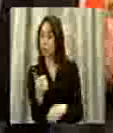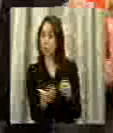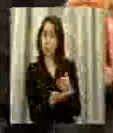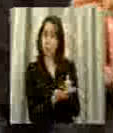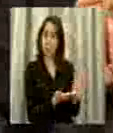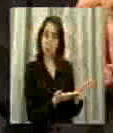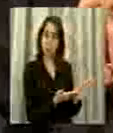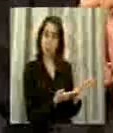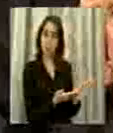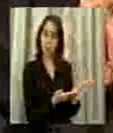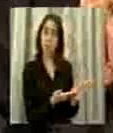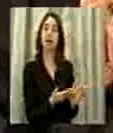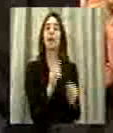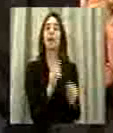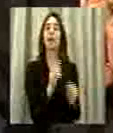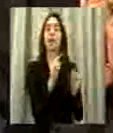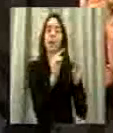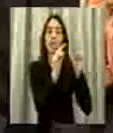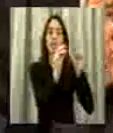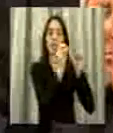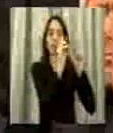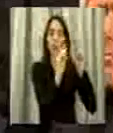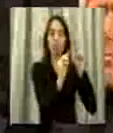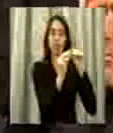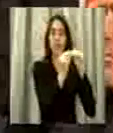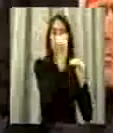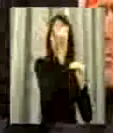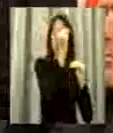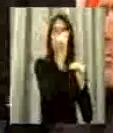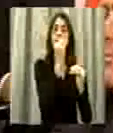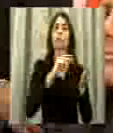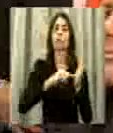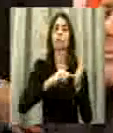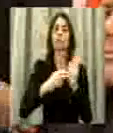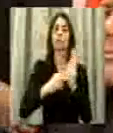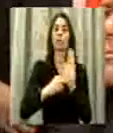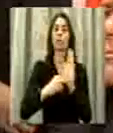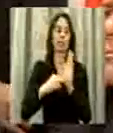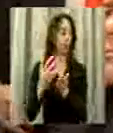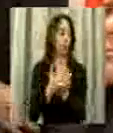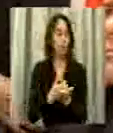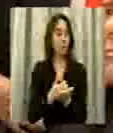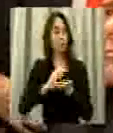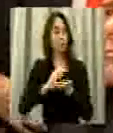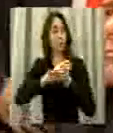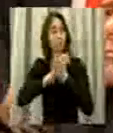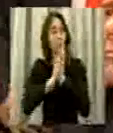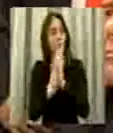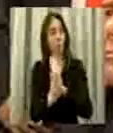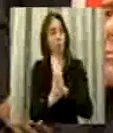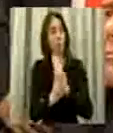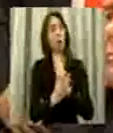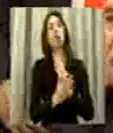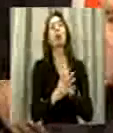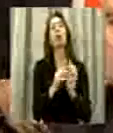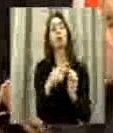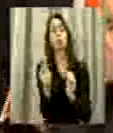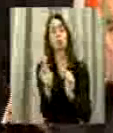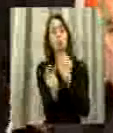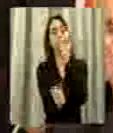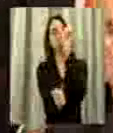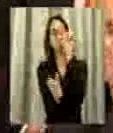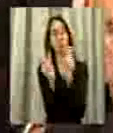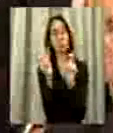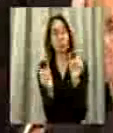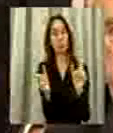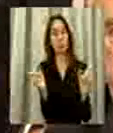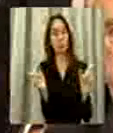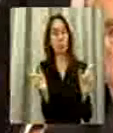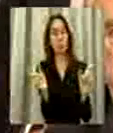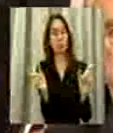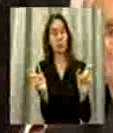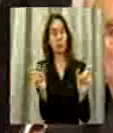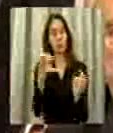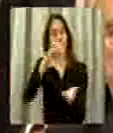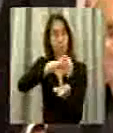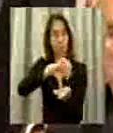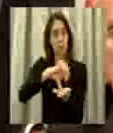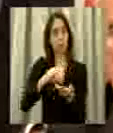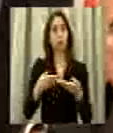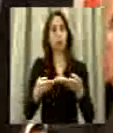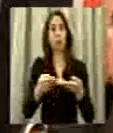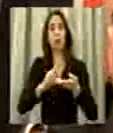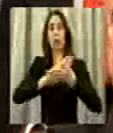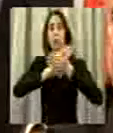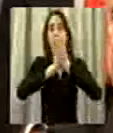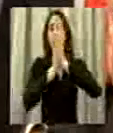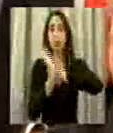el DECIL más alto de la distribución de ingresos. Estamos llegando a todo el resto de nuestro país para